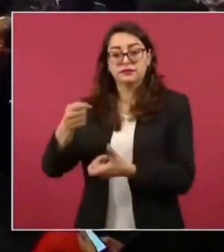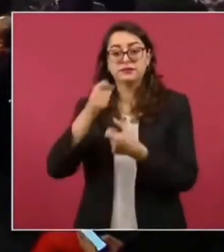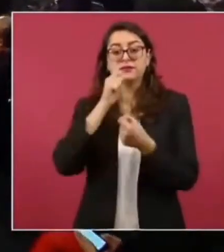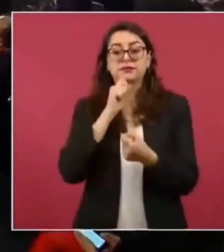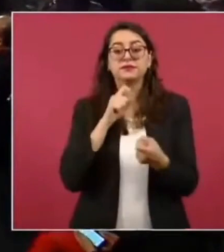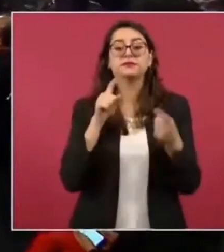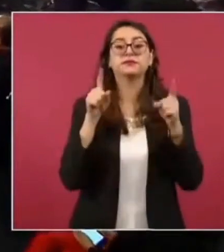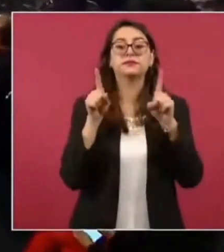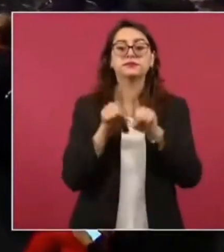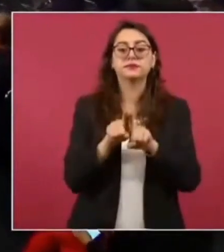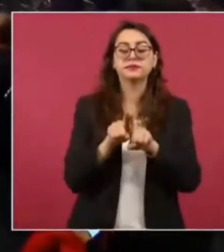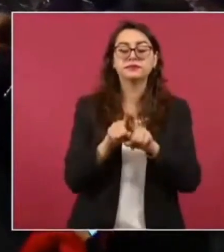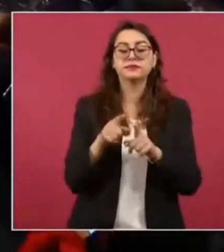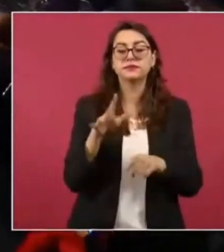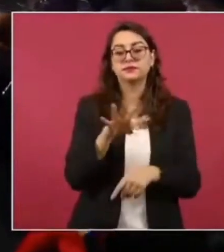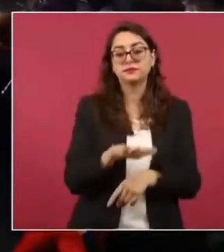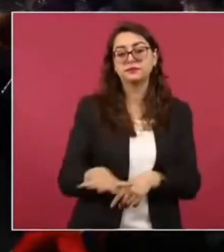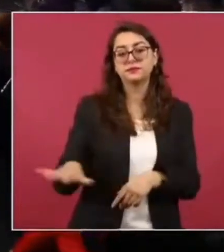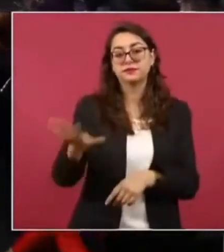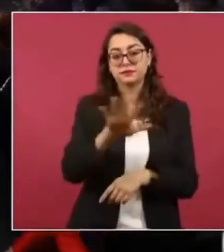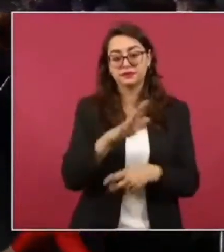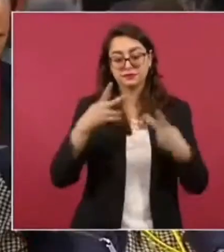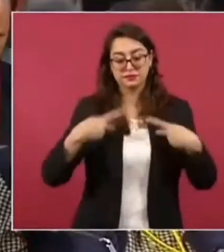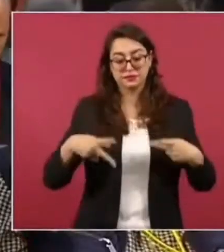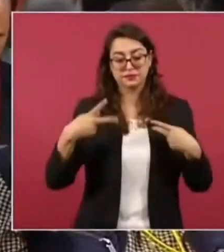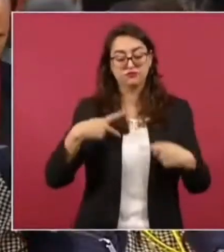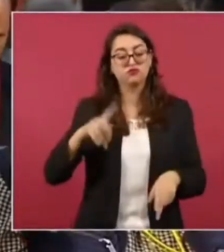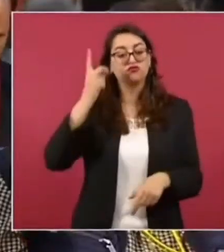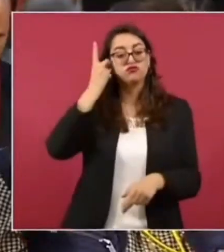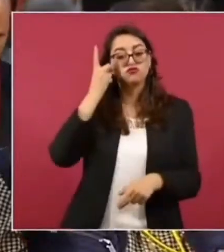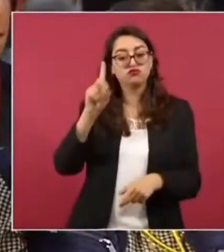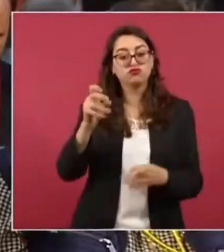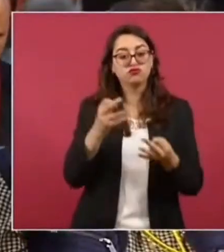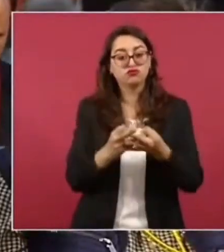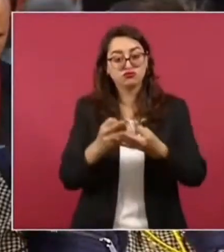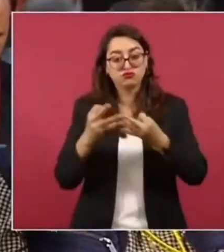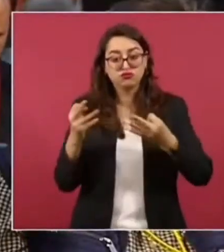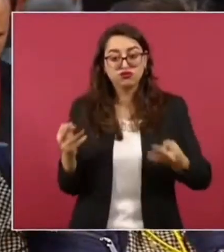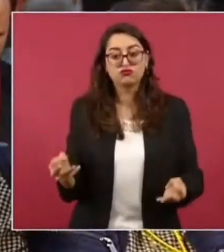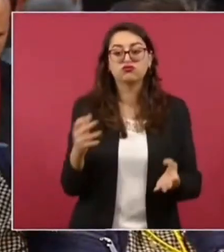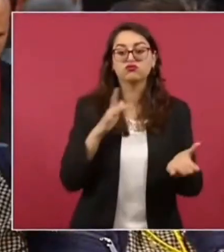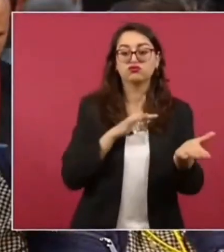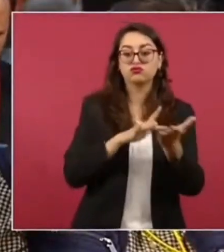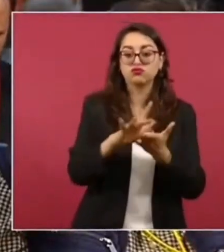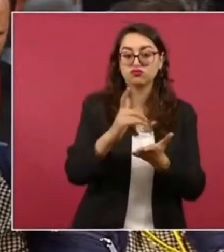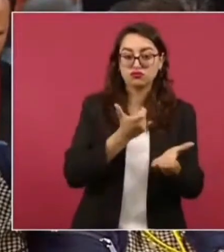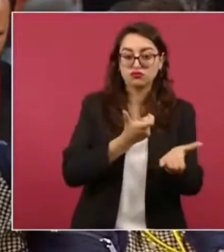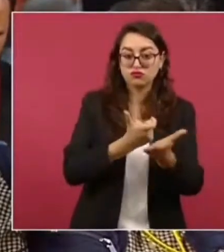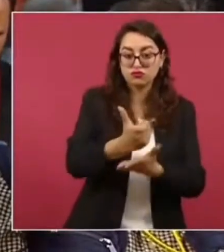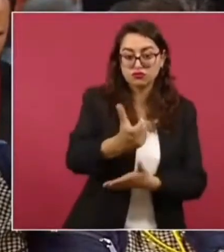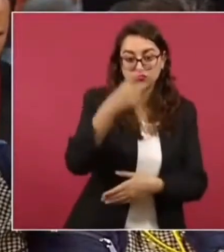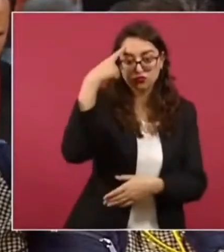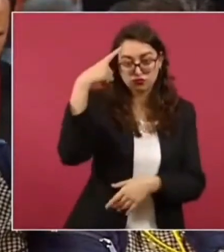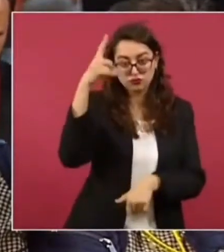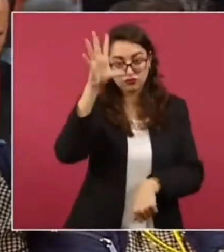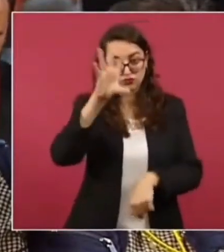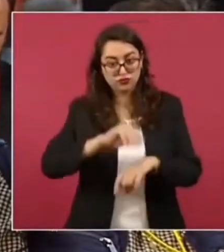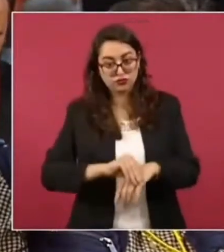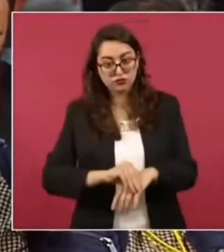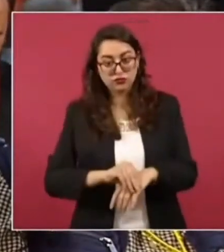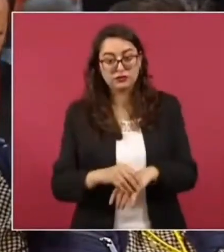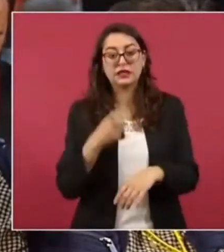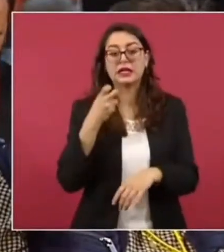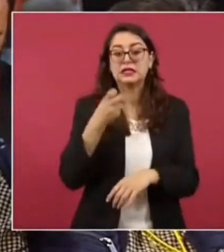a ejidatarios de Tahuicapan. Diríamos, presidente, que esto es constante en